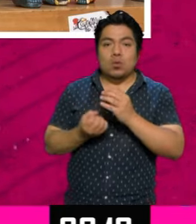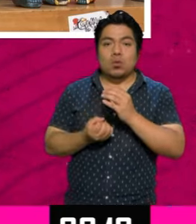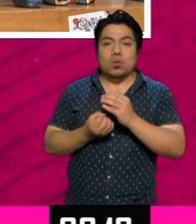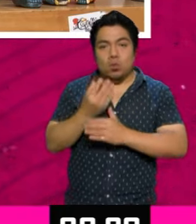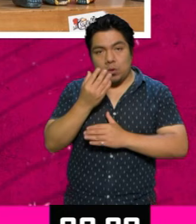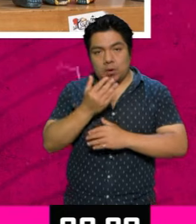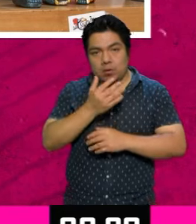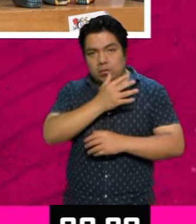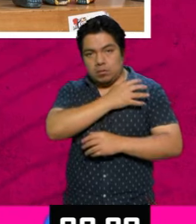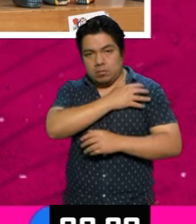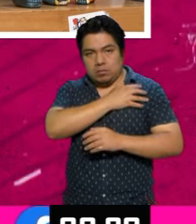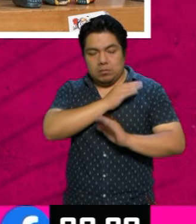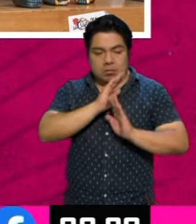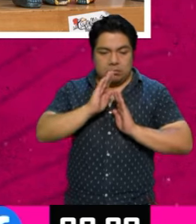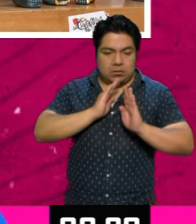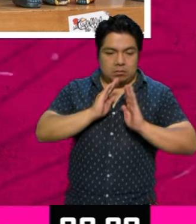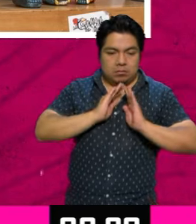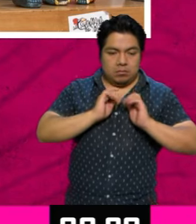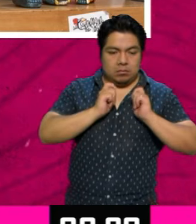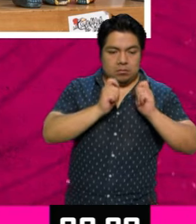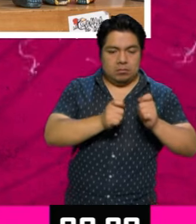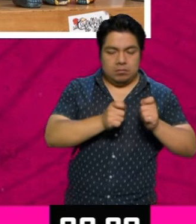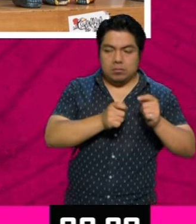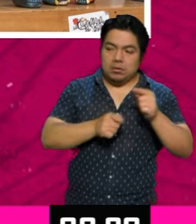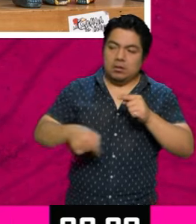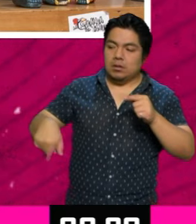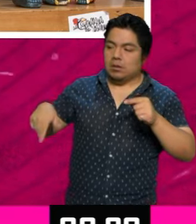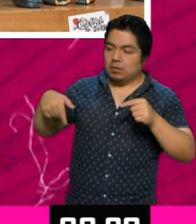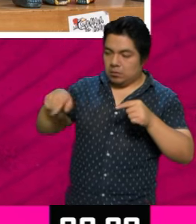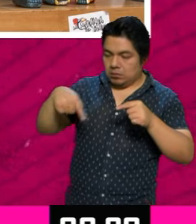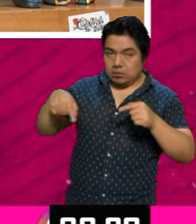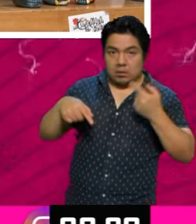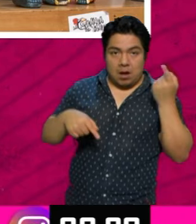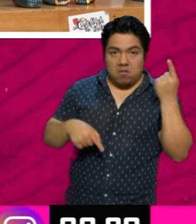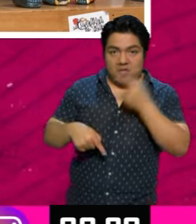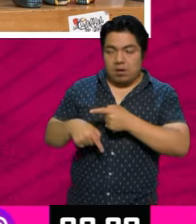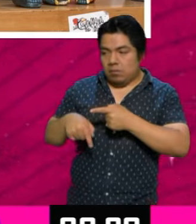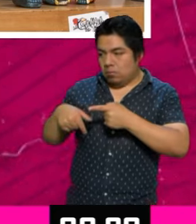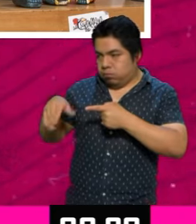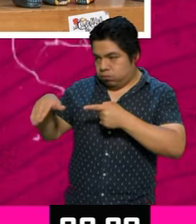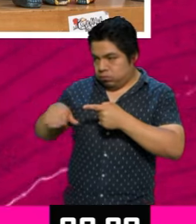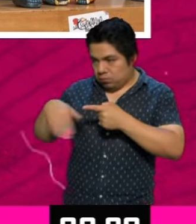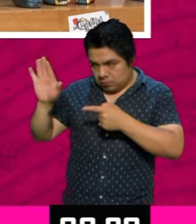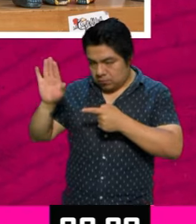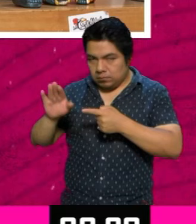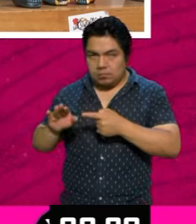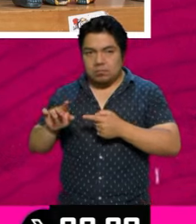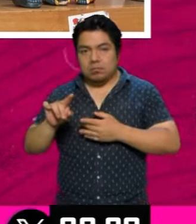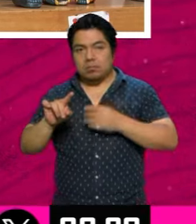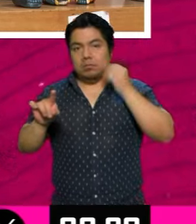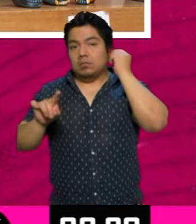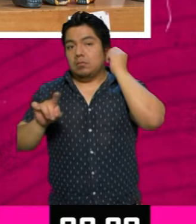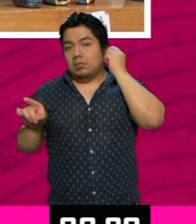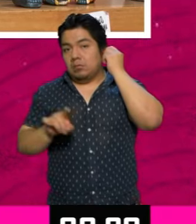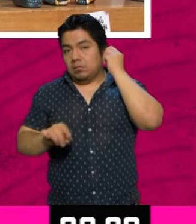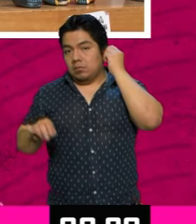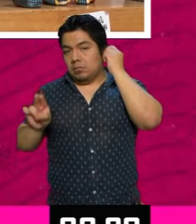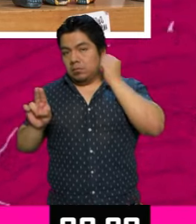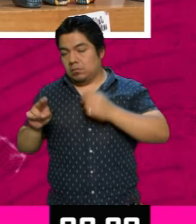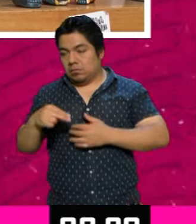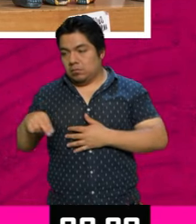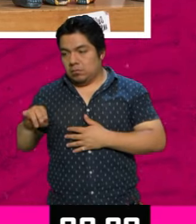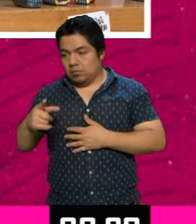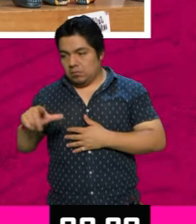nuevo comandante del ejército que ordenó a las tropas que se retiraran. Lo hicieron y Zúñiga salió con ellas en